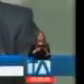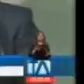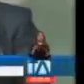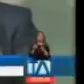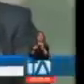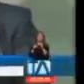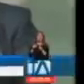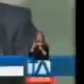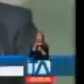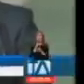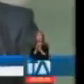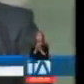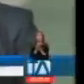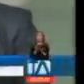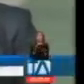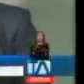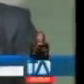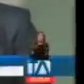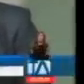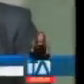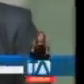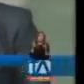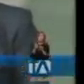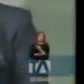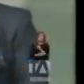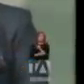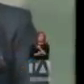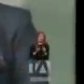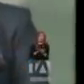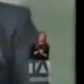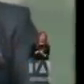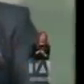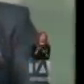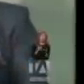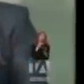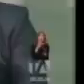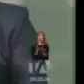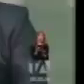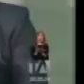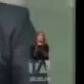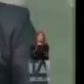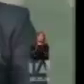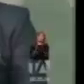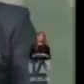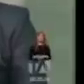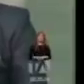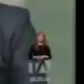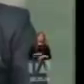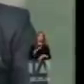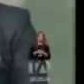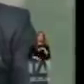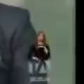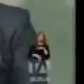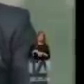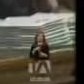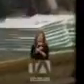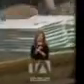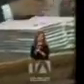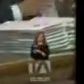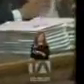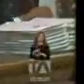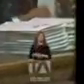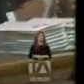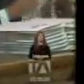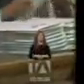los elementos constitutivos del tipo penal de oferta de tráfico de influencia, podremos demostrar la legítima inocencia de nuestra defendida.